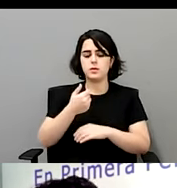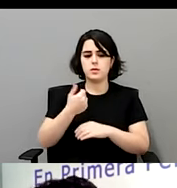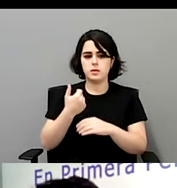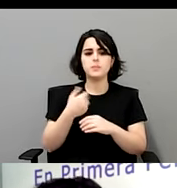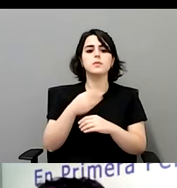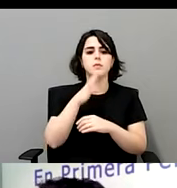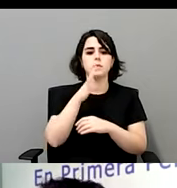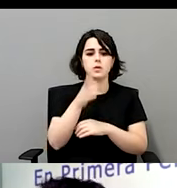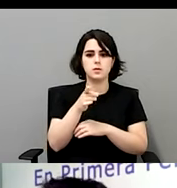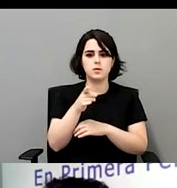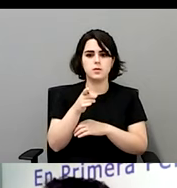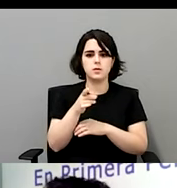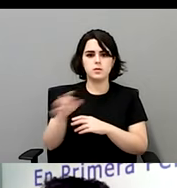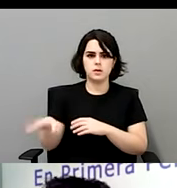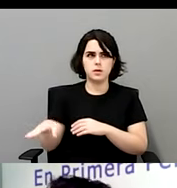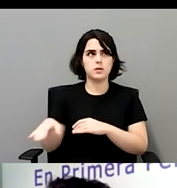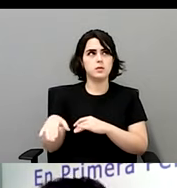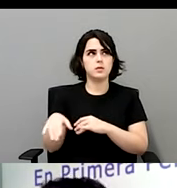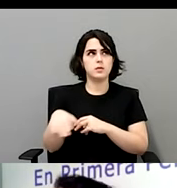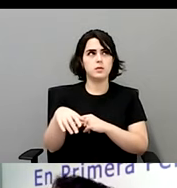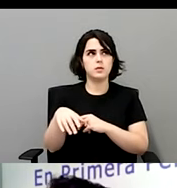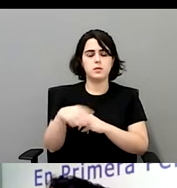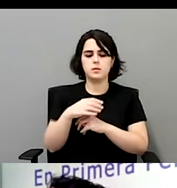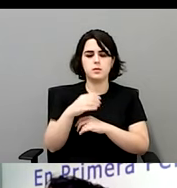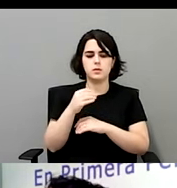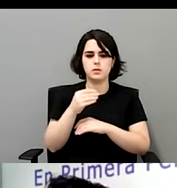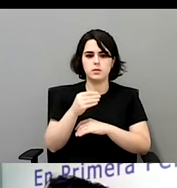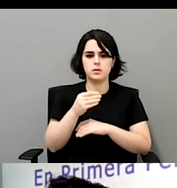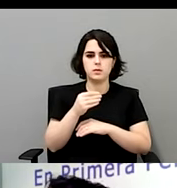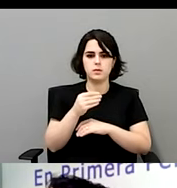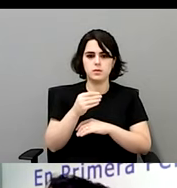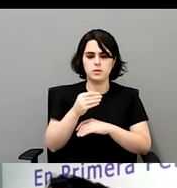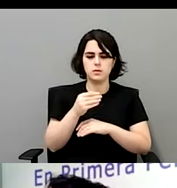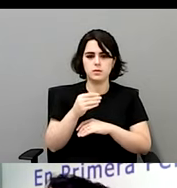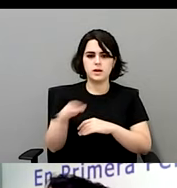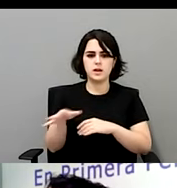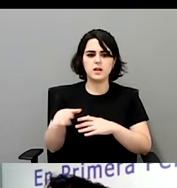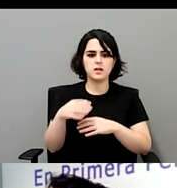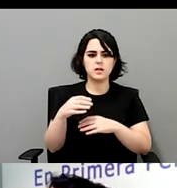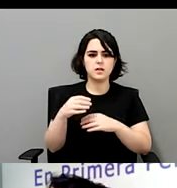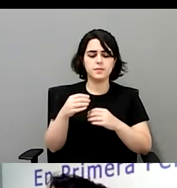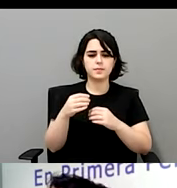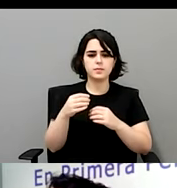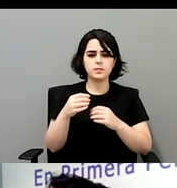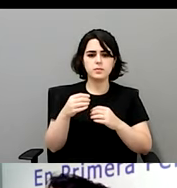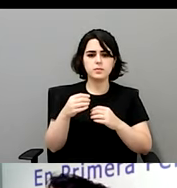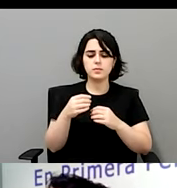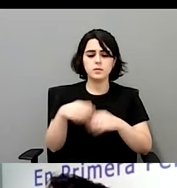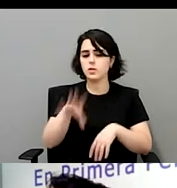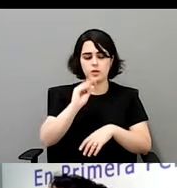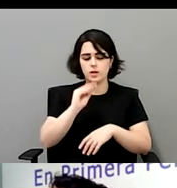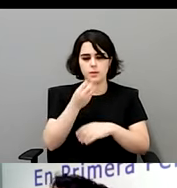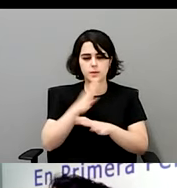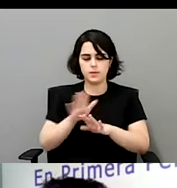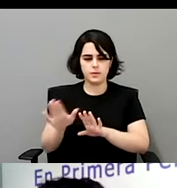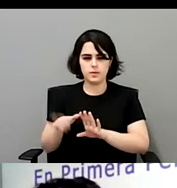del congreso, nosotros tenemos que decidir ser protagonistas de nuestra